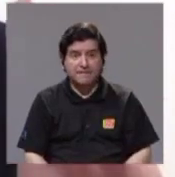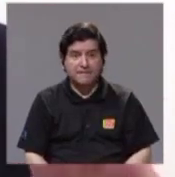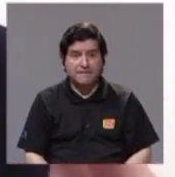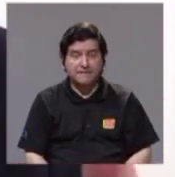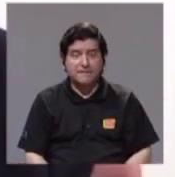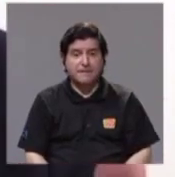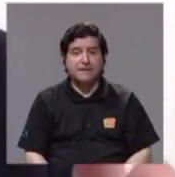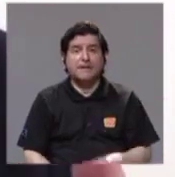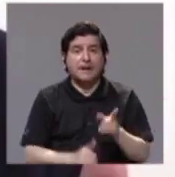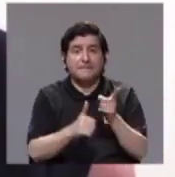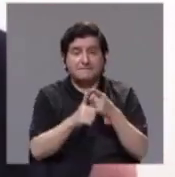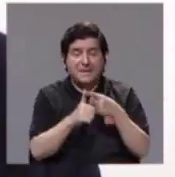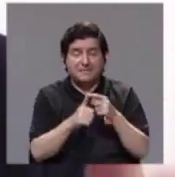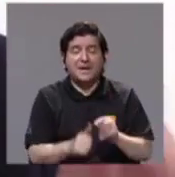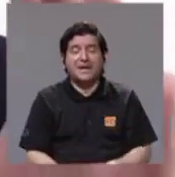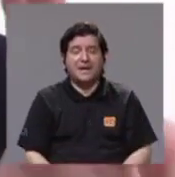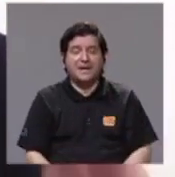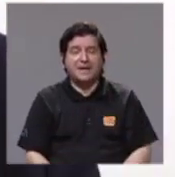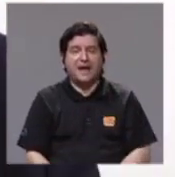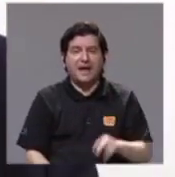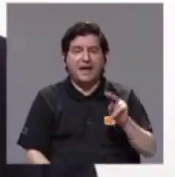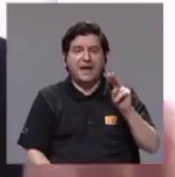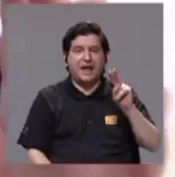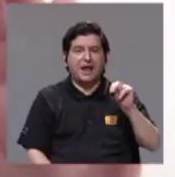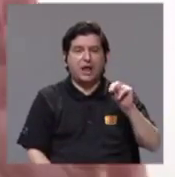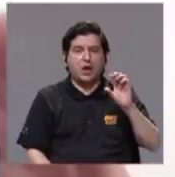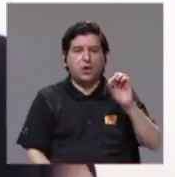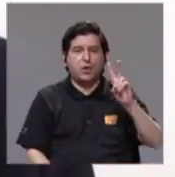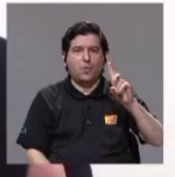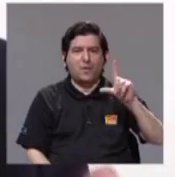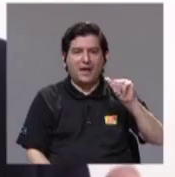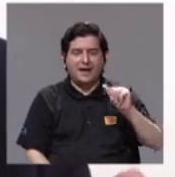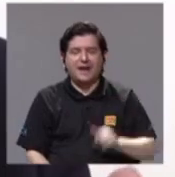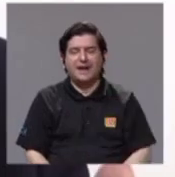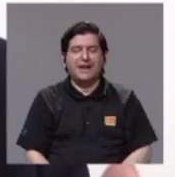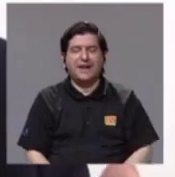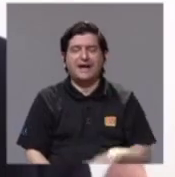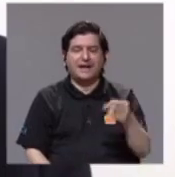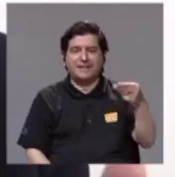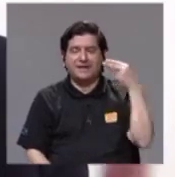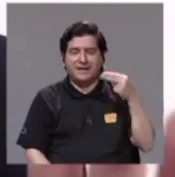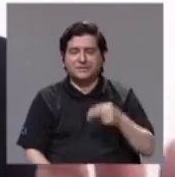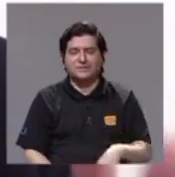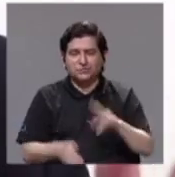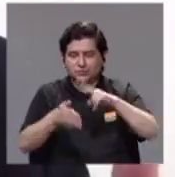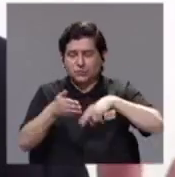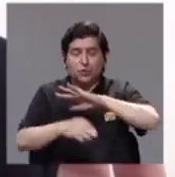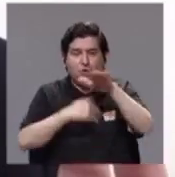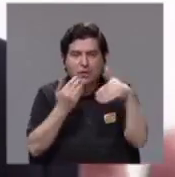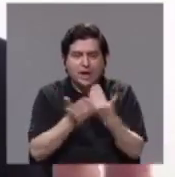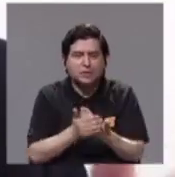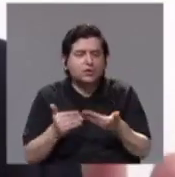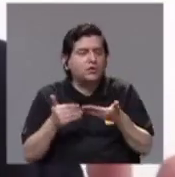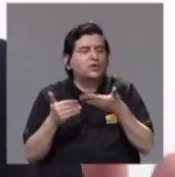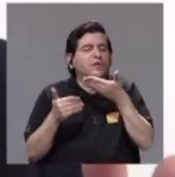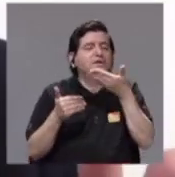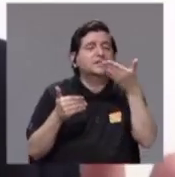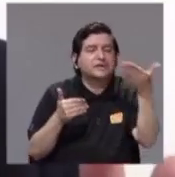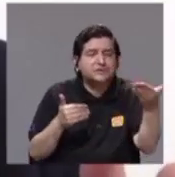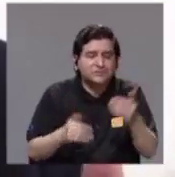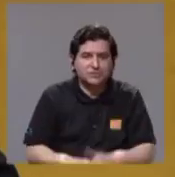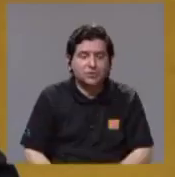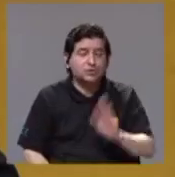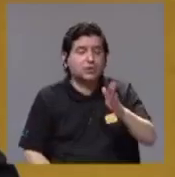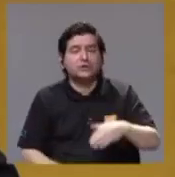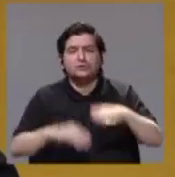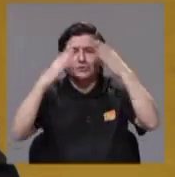todos sus elementos, sus datos absolutamente comprobados sobre la conquista de